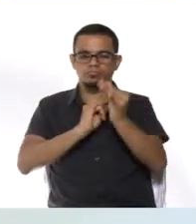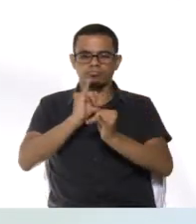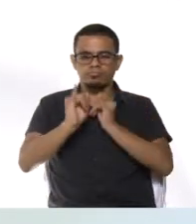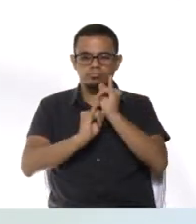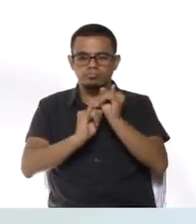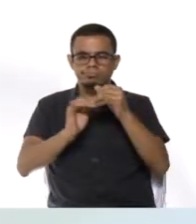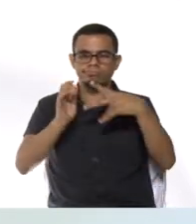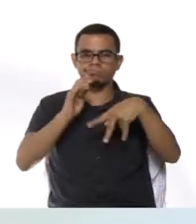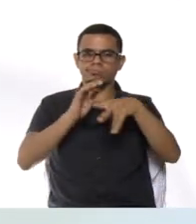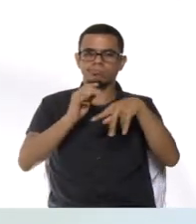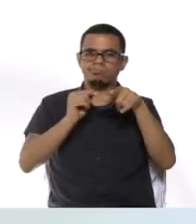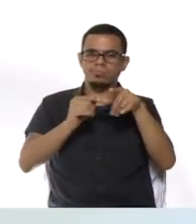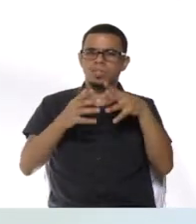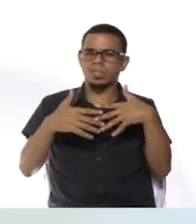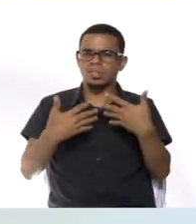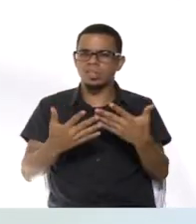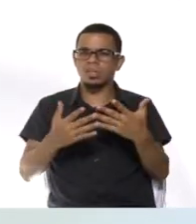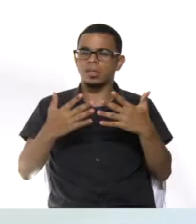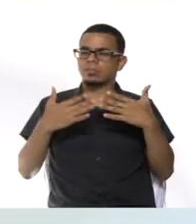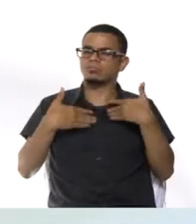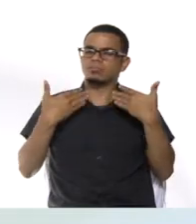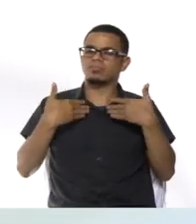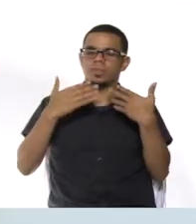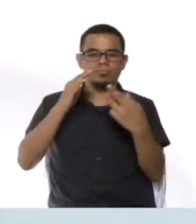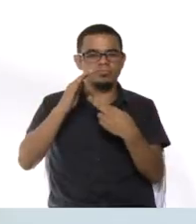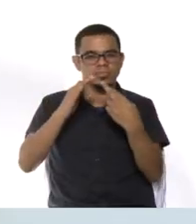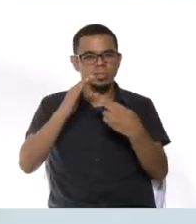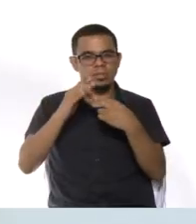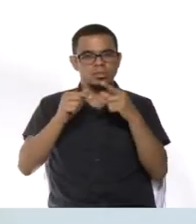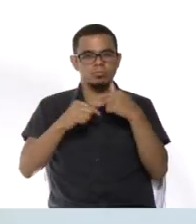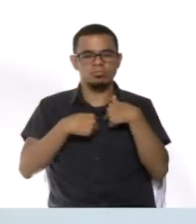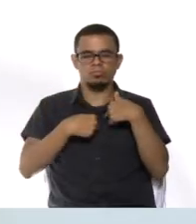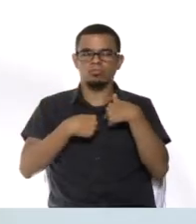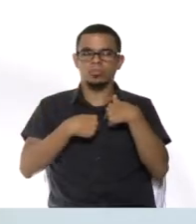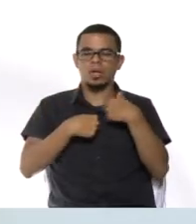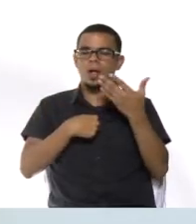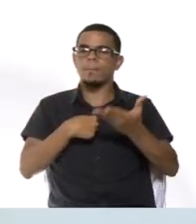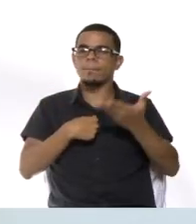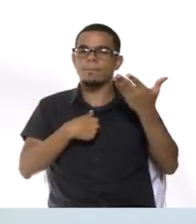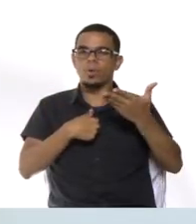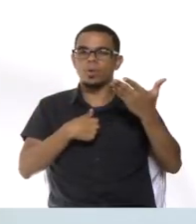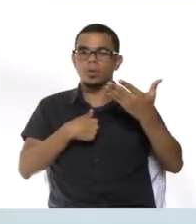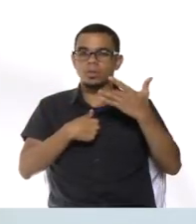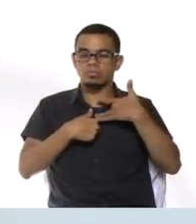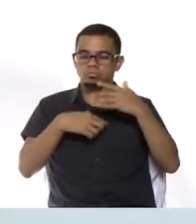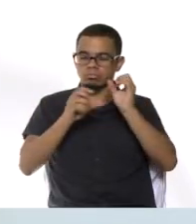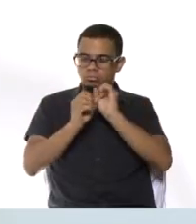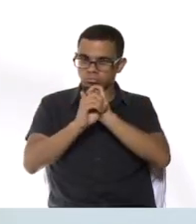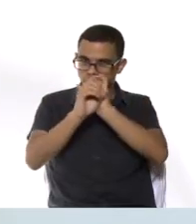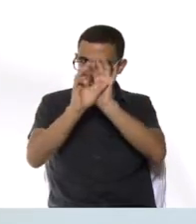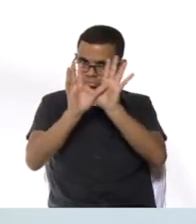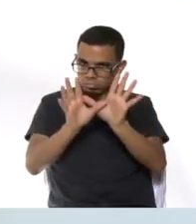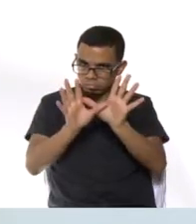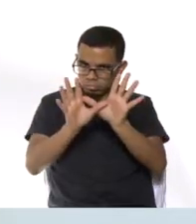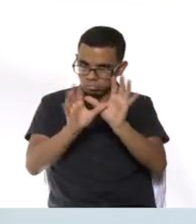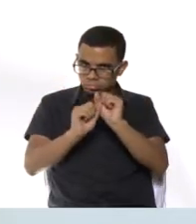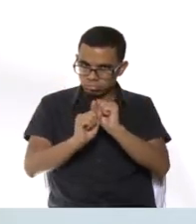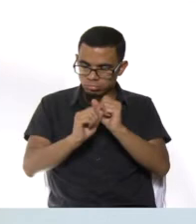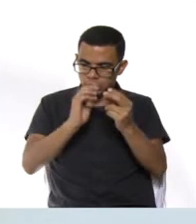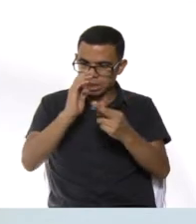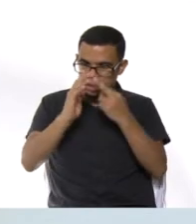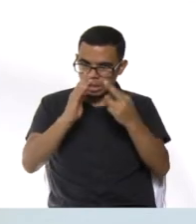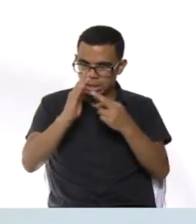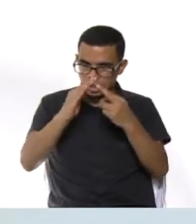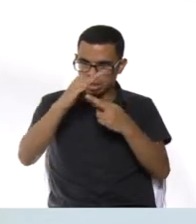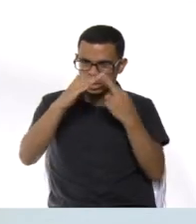hablaron acerca de lo que es diversión y recreación. En tal sentido, me parece importante que tengamos claro a qué se refiere